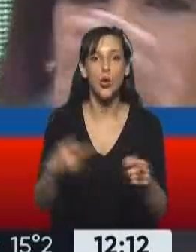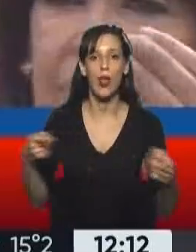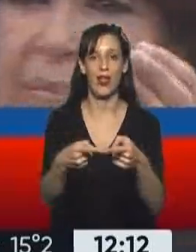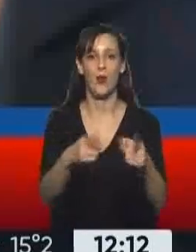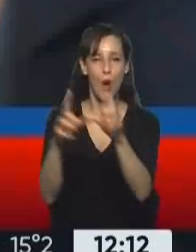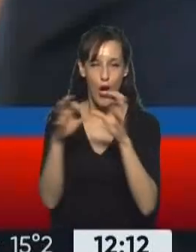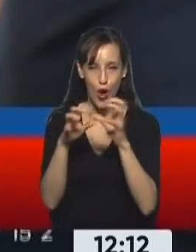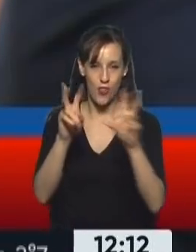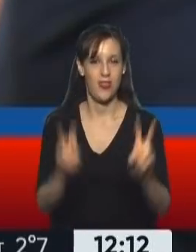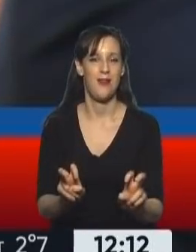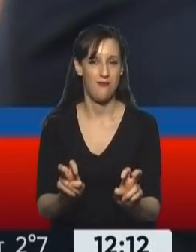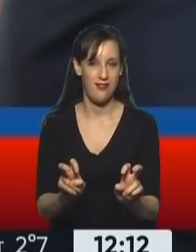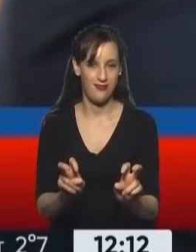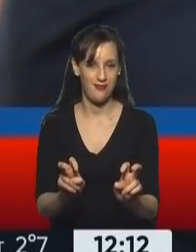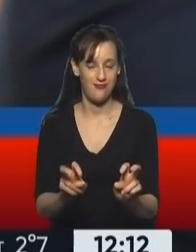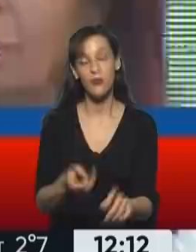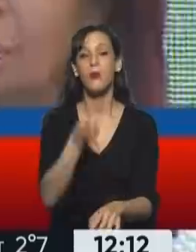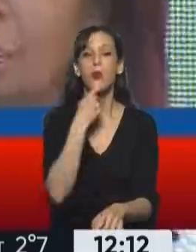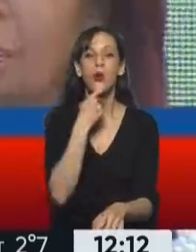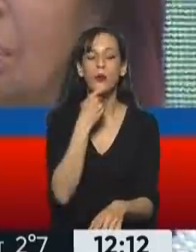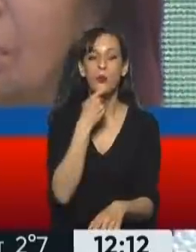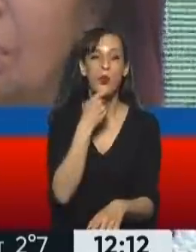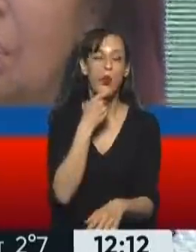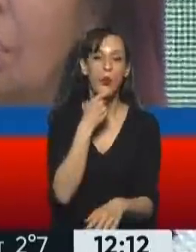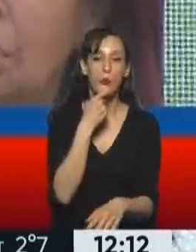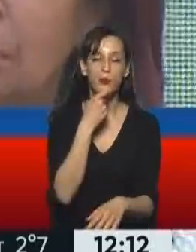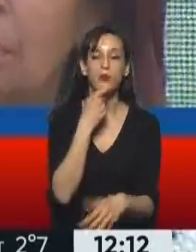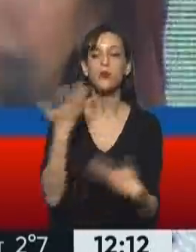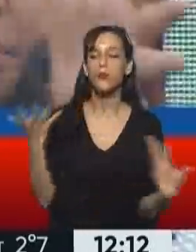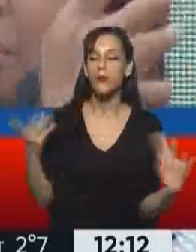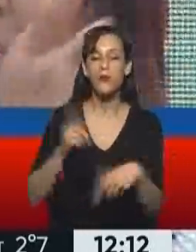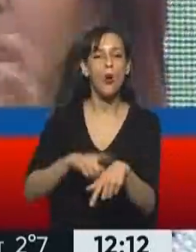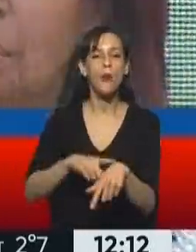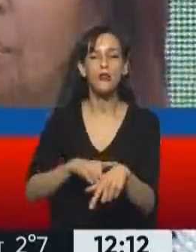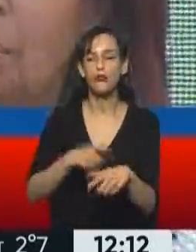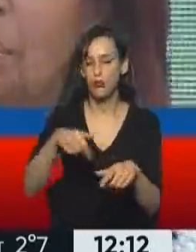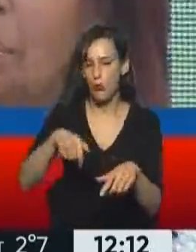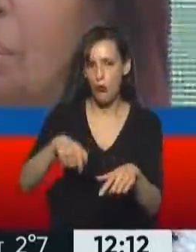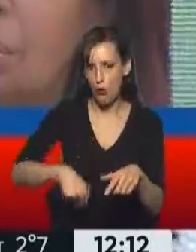Por ejemplo, durante este fenómeno, el IFE,